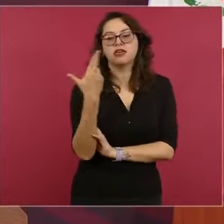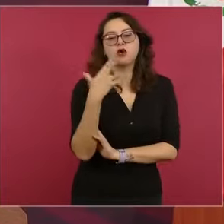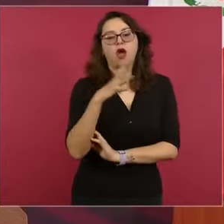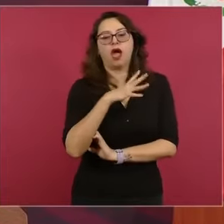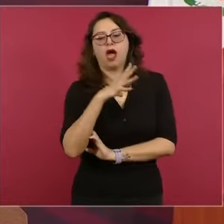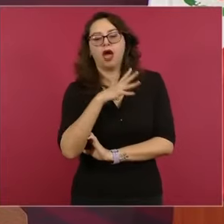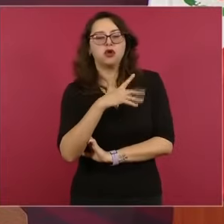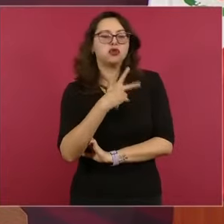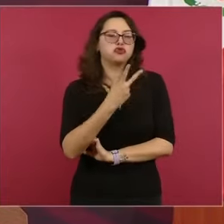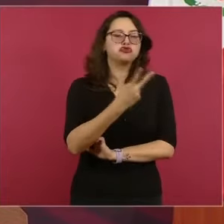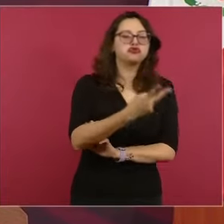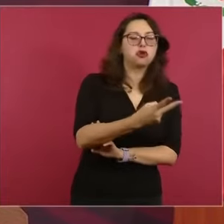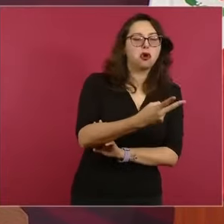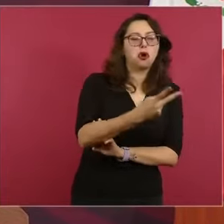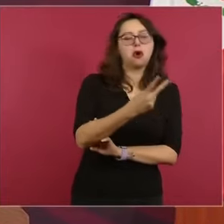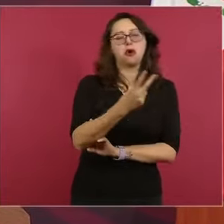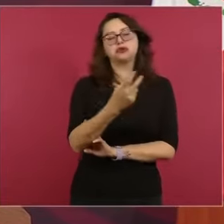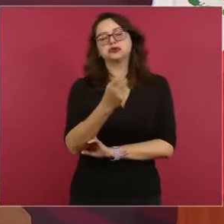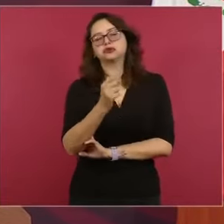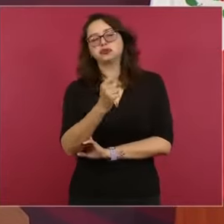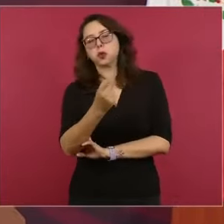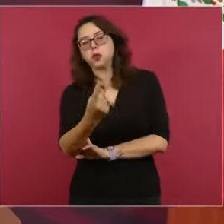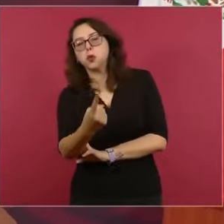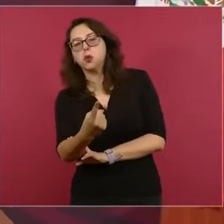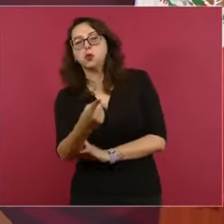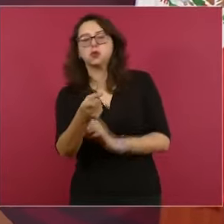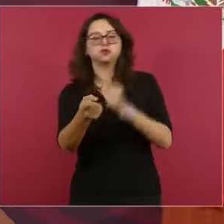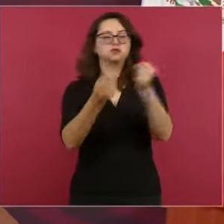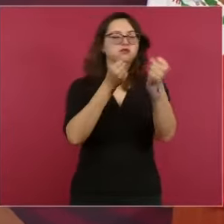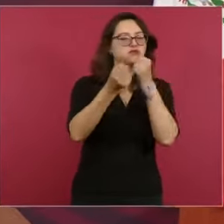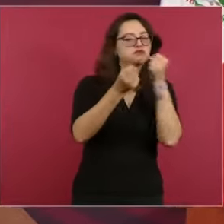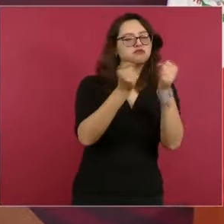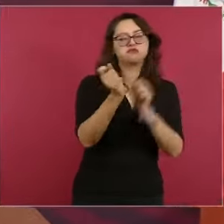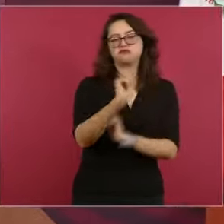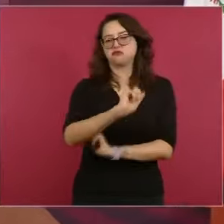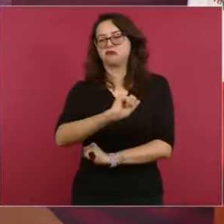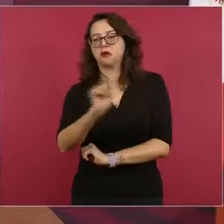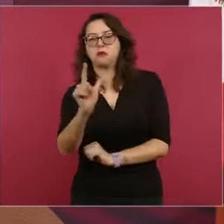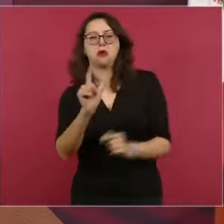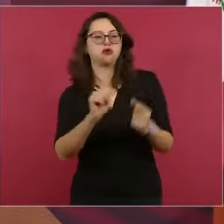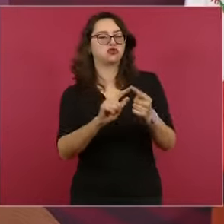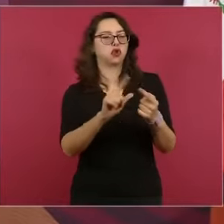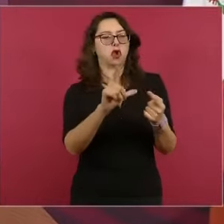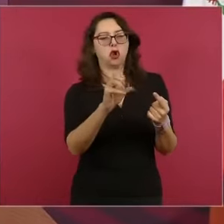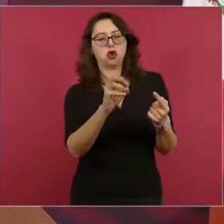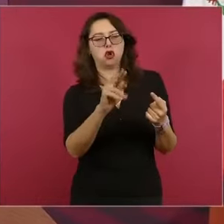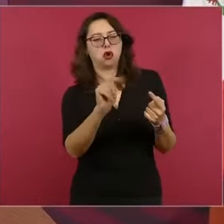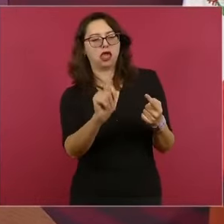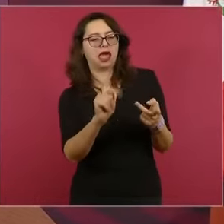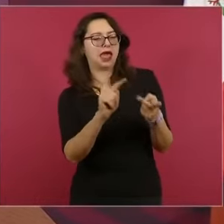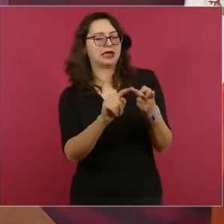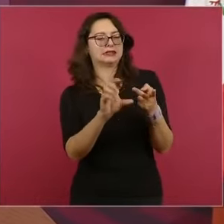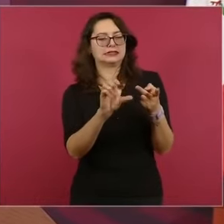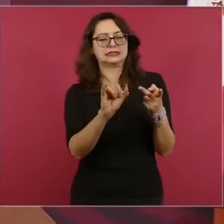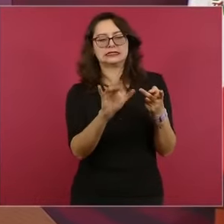sea, un López Dóriga, un Loret de Mola, ¿no? Un Ciro,